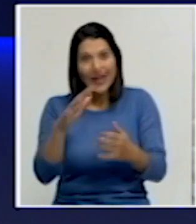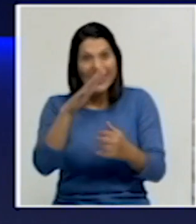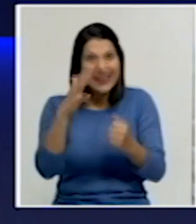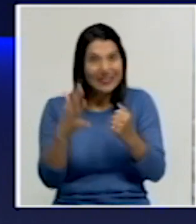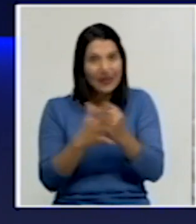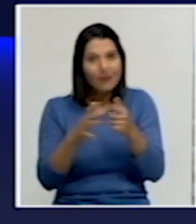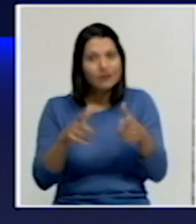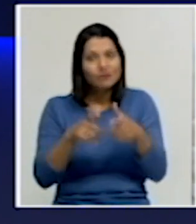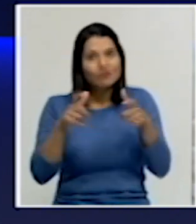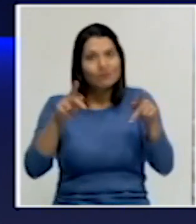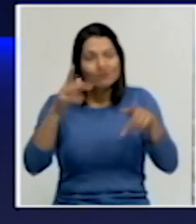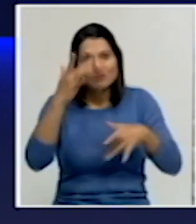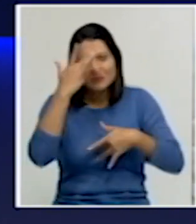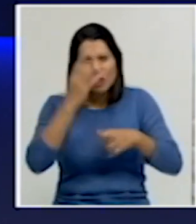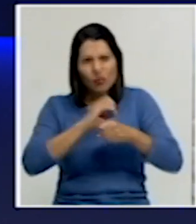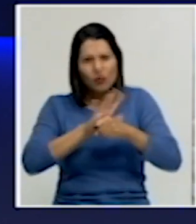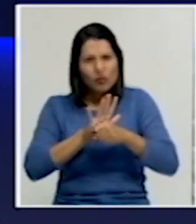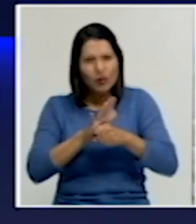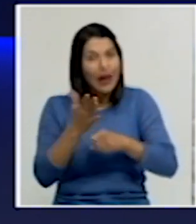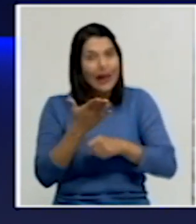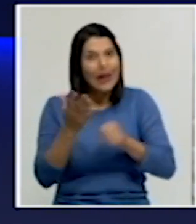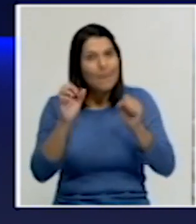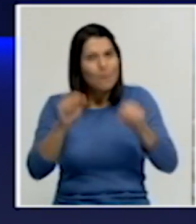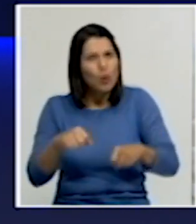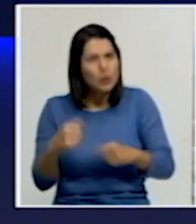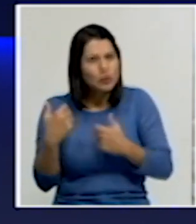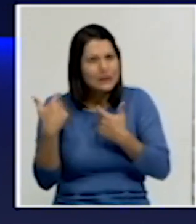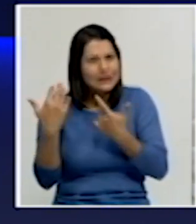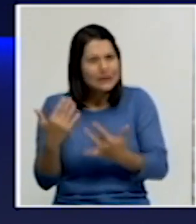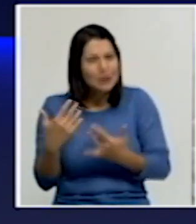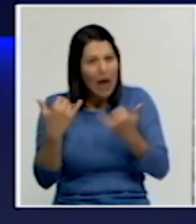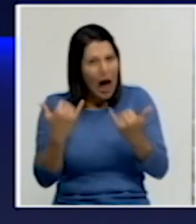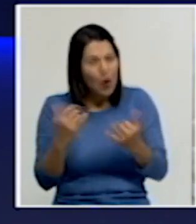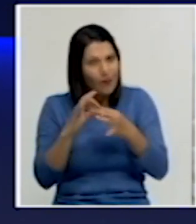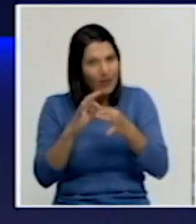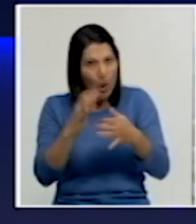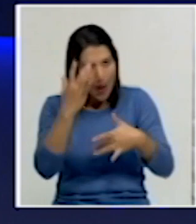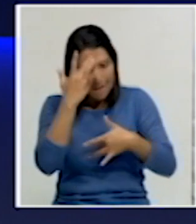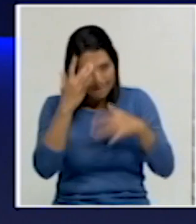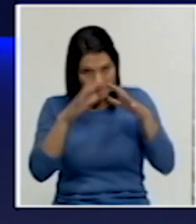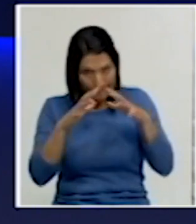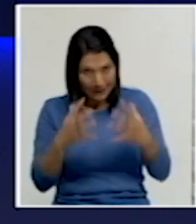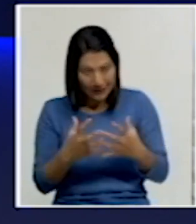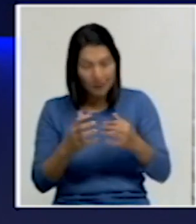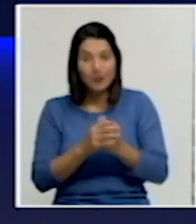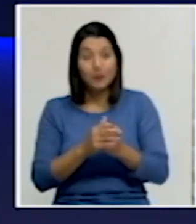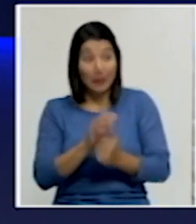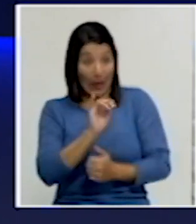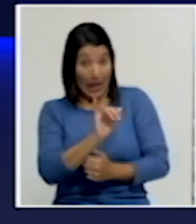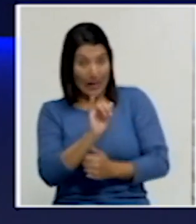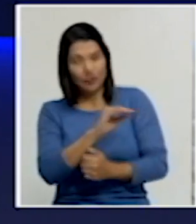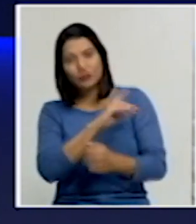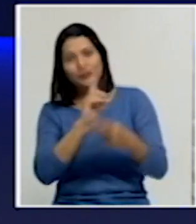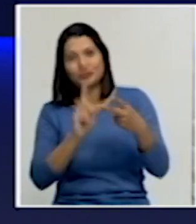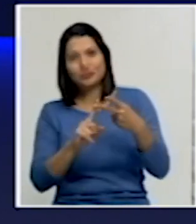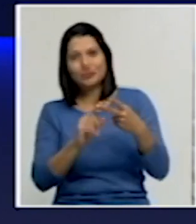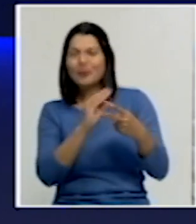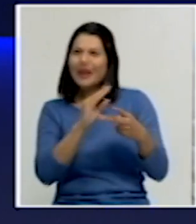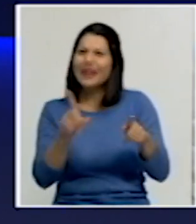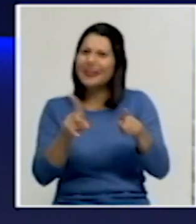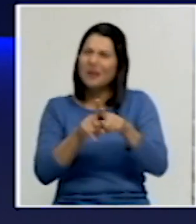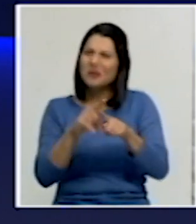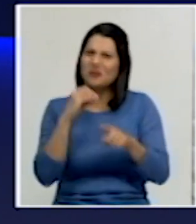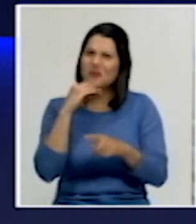¿Qué podemos esperar de este momento pandémico? De eso y también de ese extraño virus